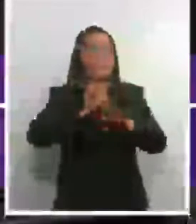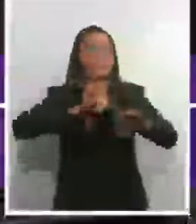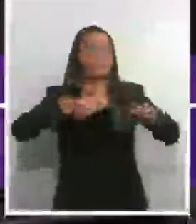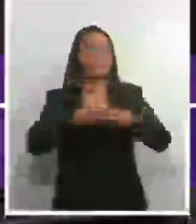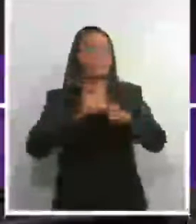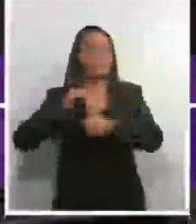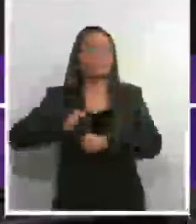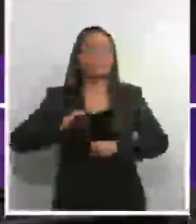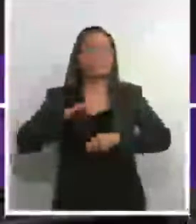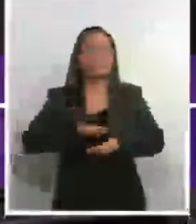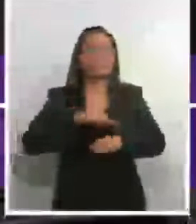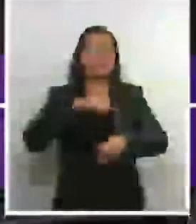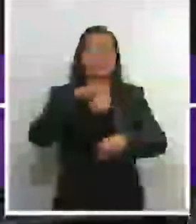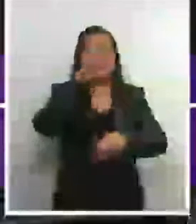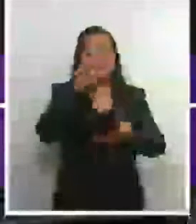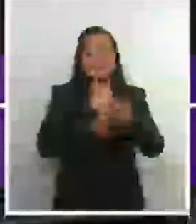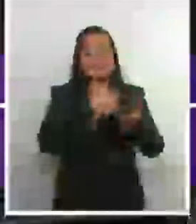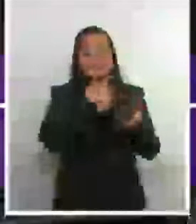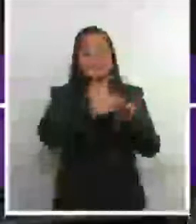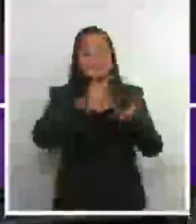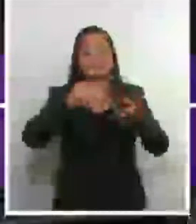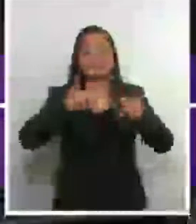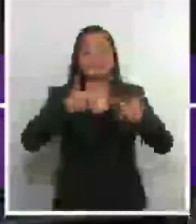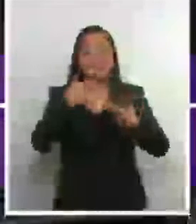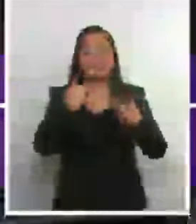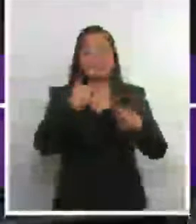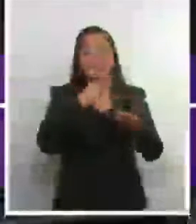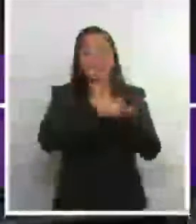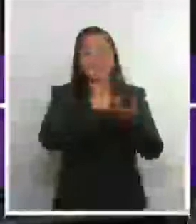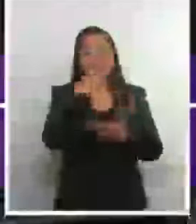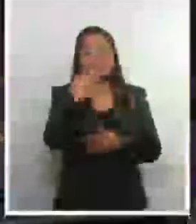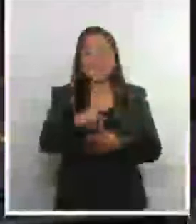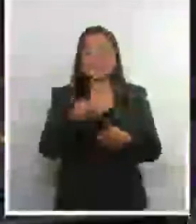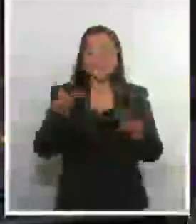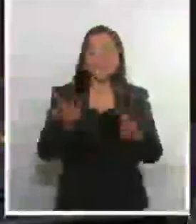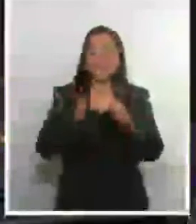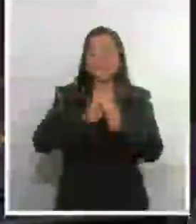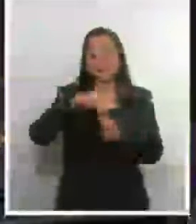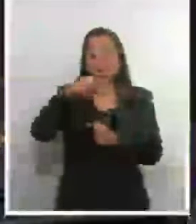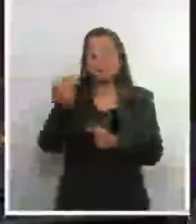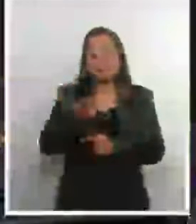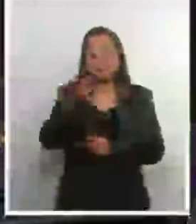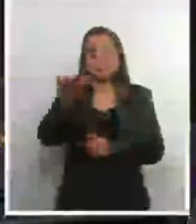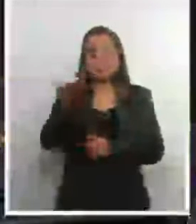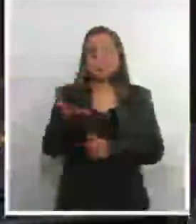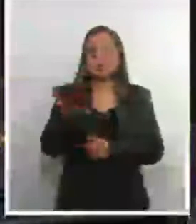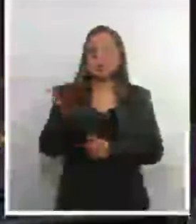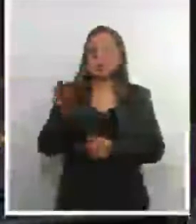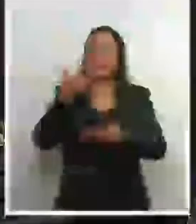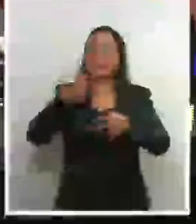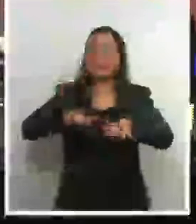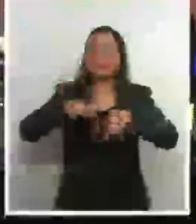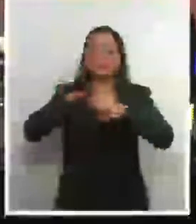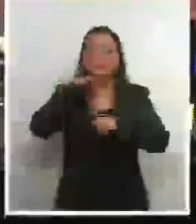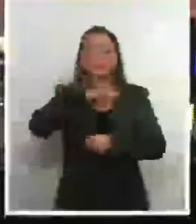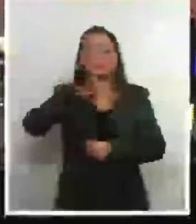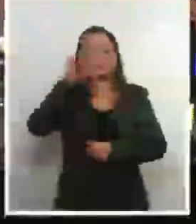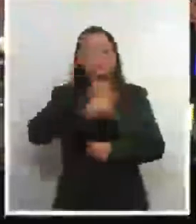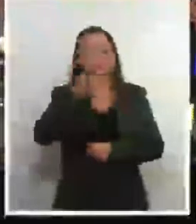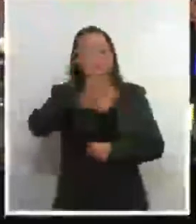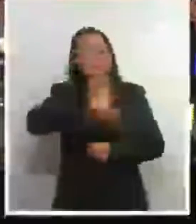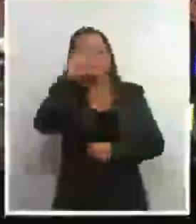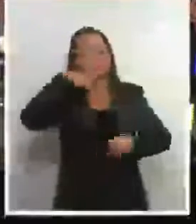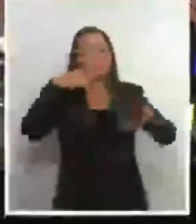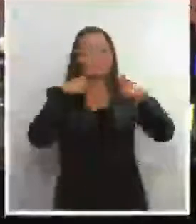las autoridades que afecten sus derechos. Es cuanto, presidente. Consulte la Secretaría de la Asamblea en votación económica si